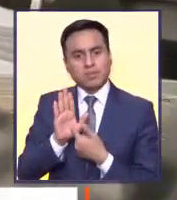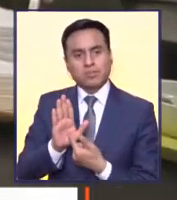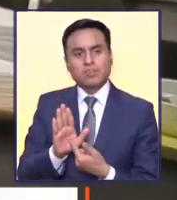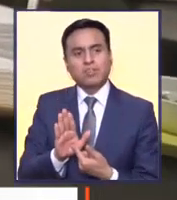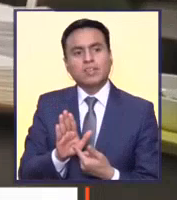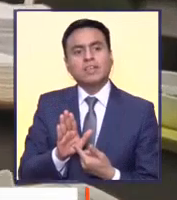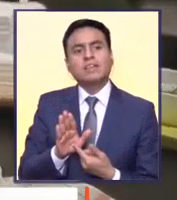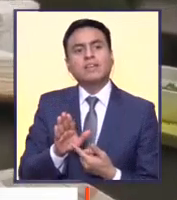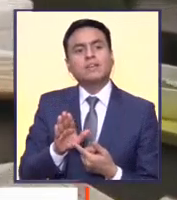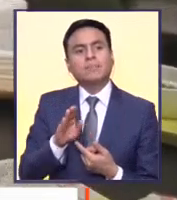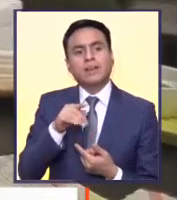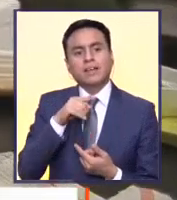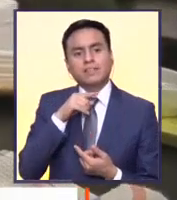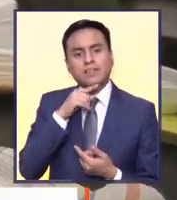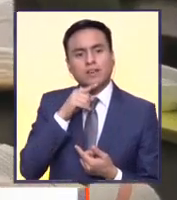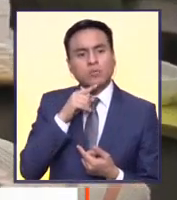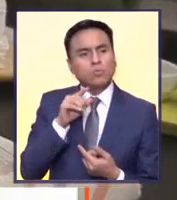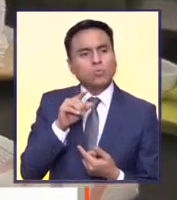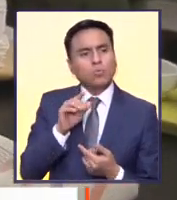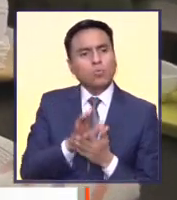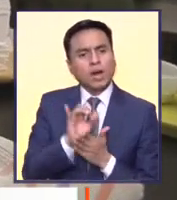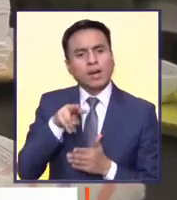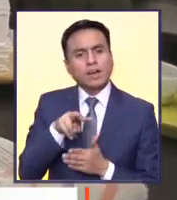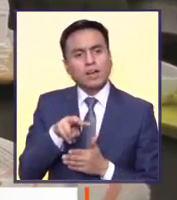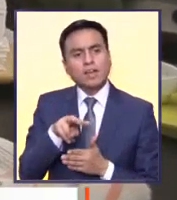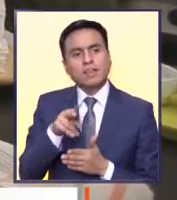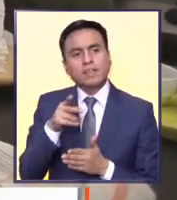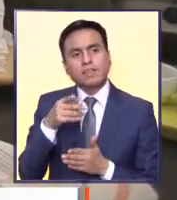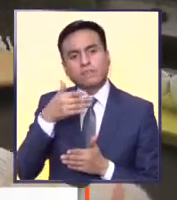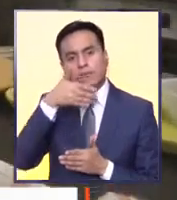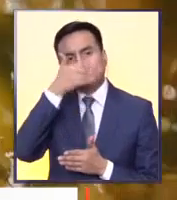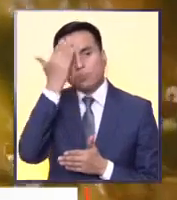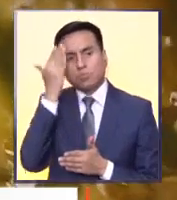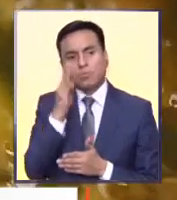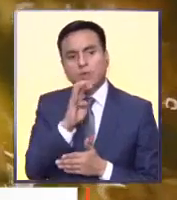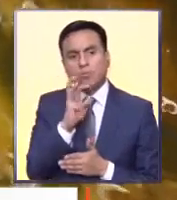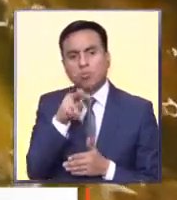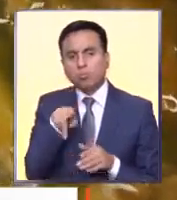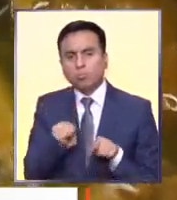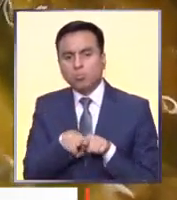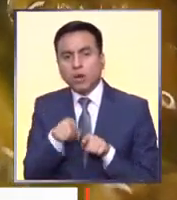barra del Café San Juan porque me dicen que no nos podemos ir sin probar el famoso vermú.